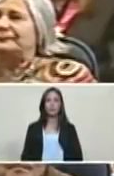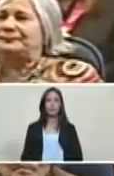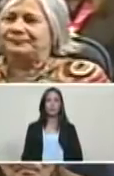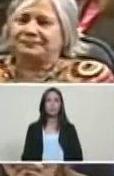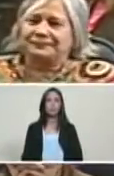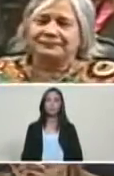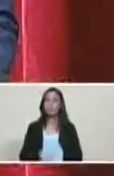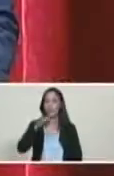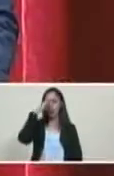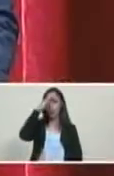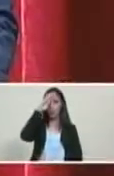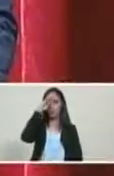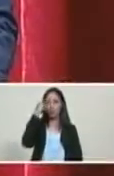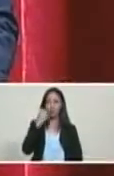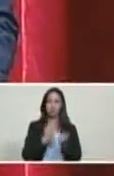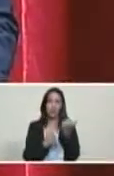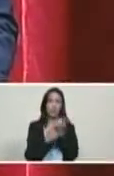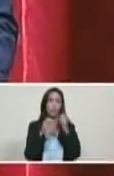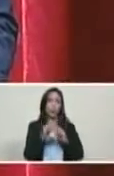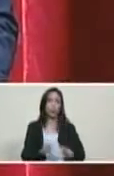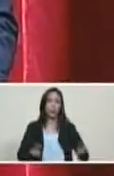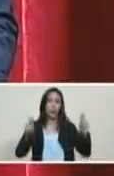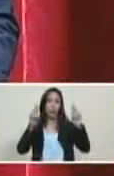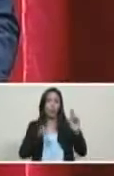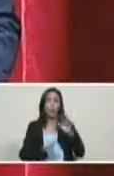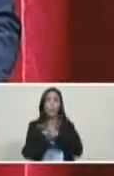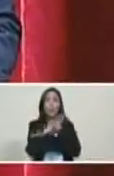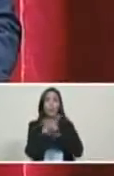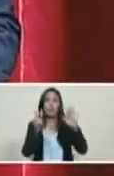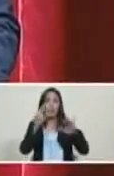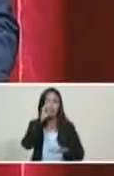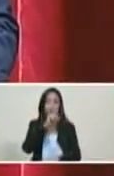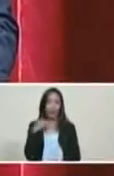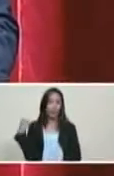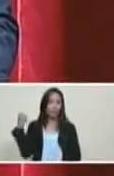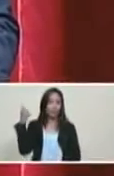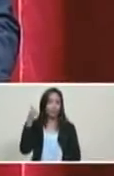Cuba ha obtenido el apoyo de Naciones Unidas 27 años continuos.